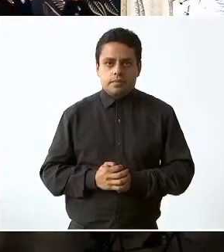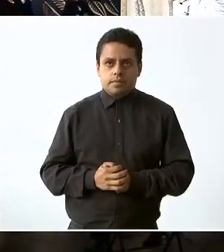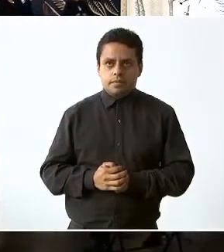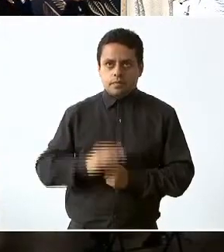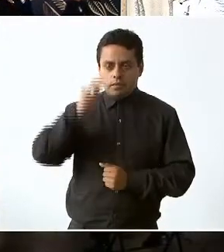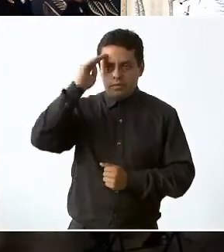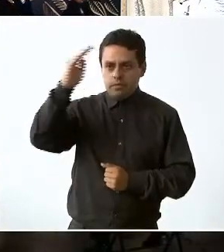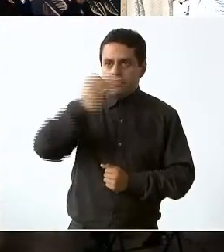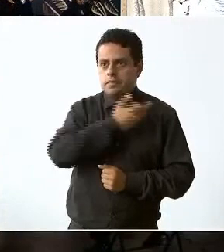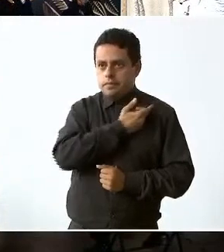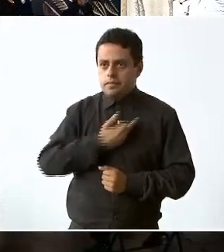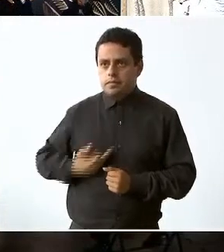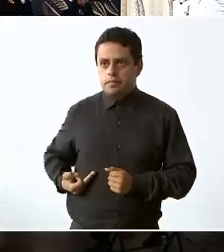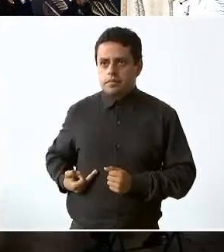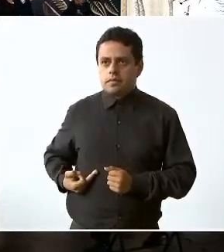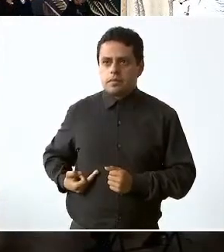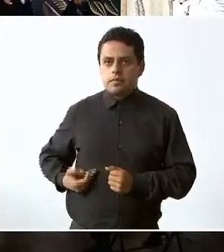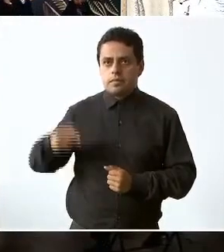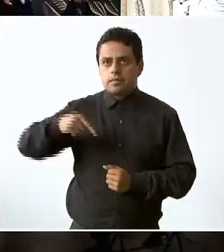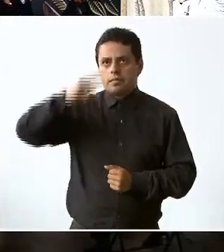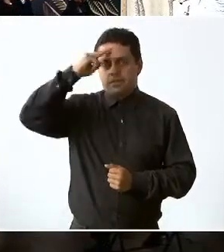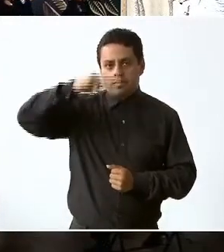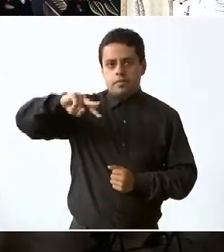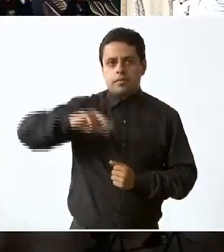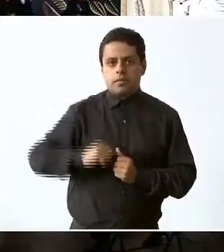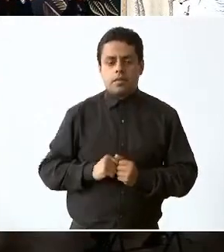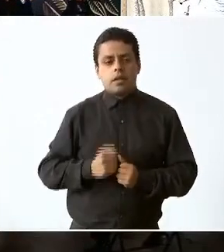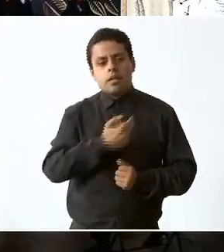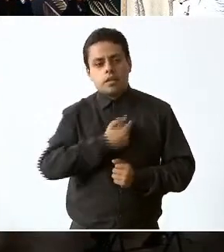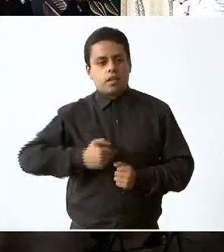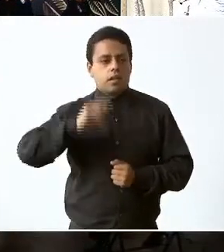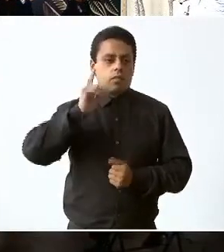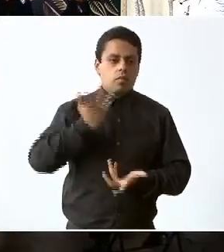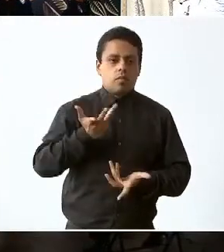Señor Presidente de la República de México, señora,